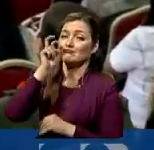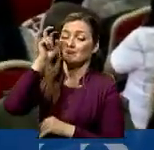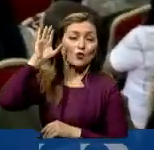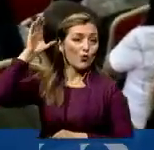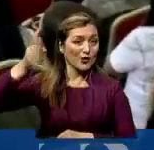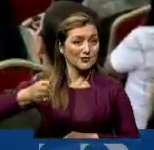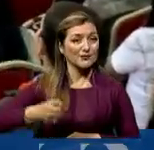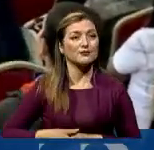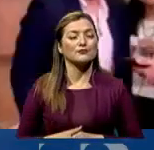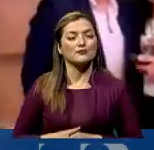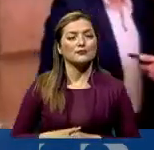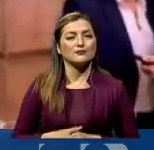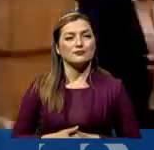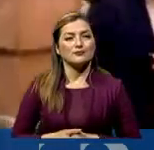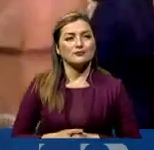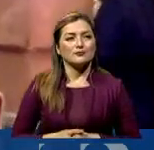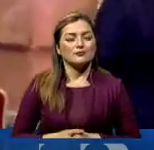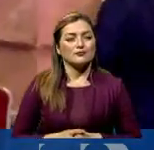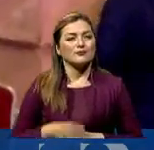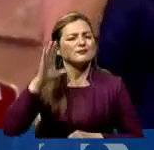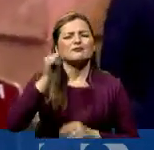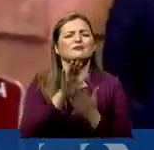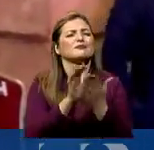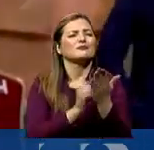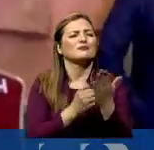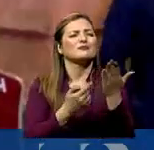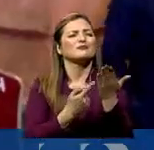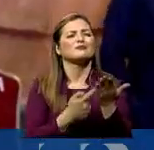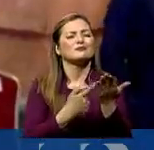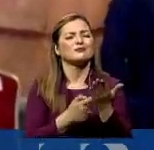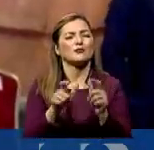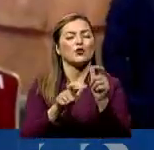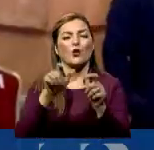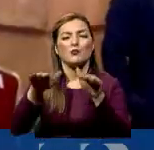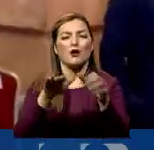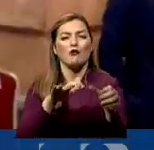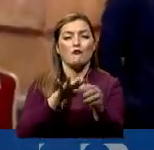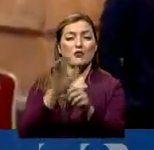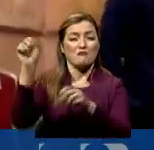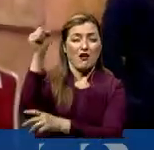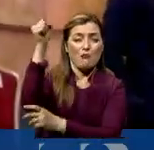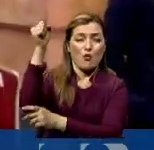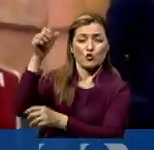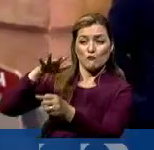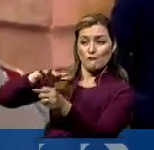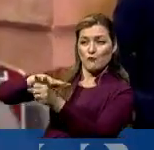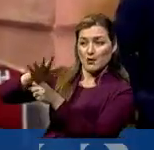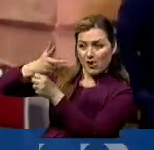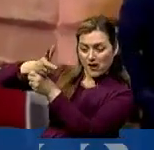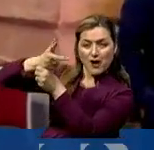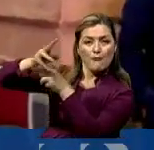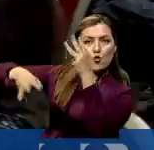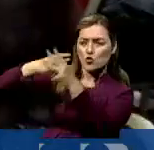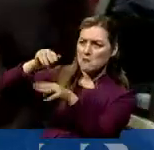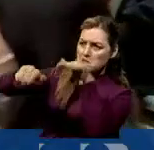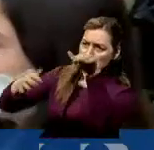Turismo. El Ecuador Film Residency, que es un proyecto que busca atraer creadores de contenido, influencers, filmmakers de todas partes